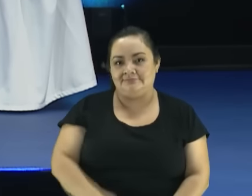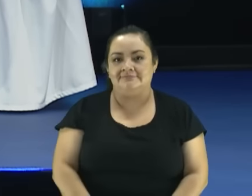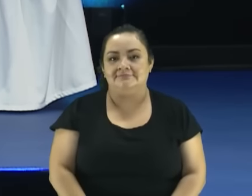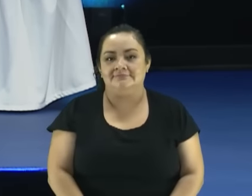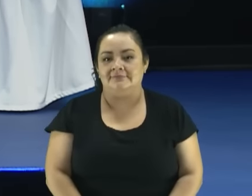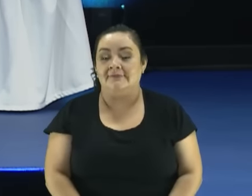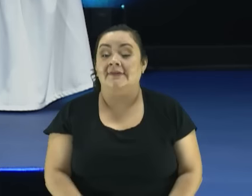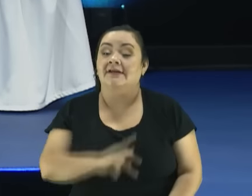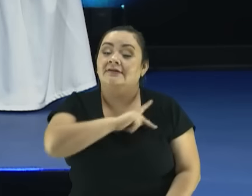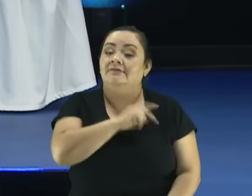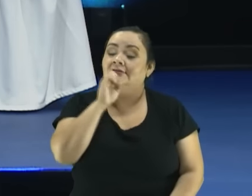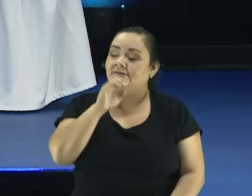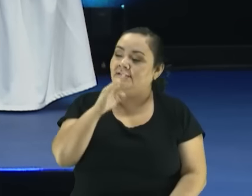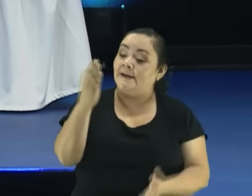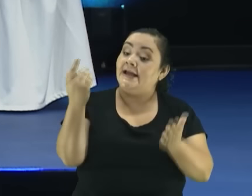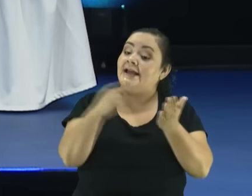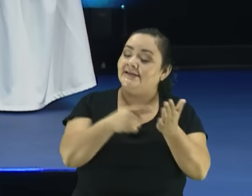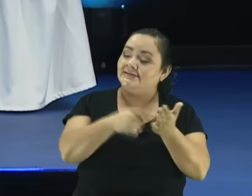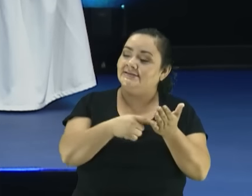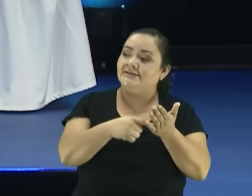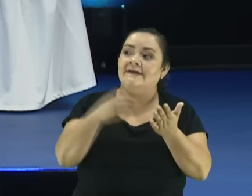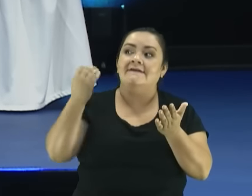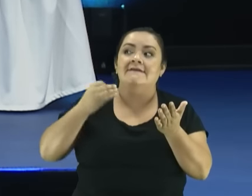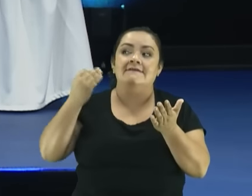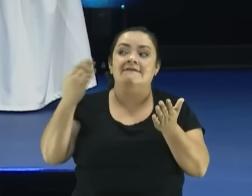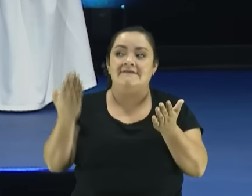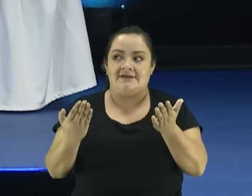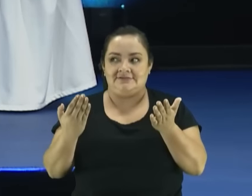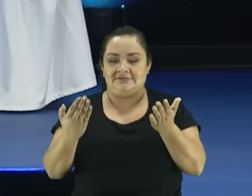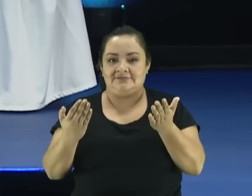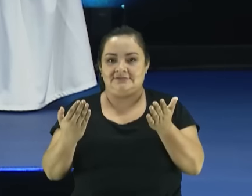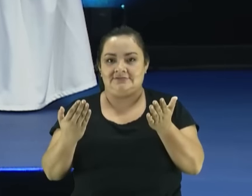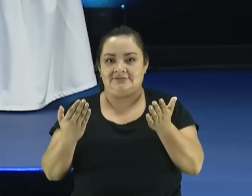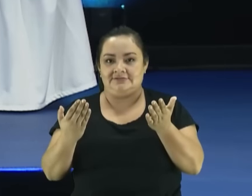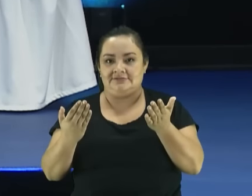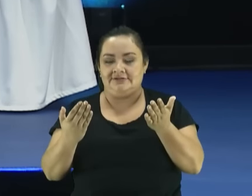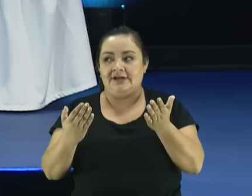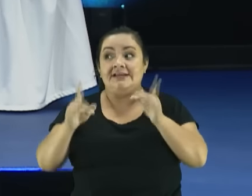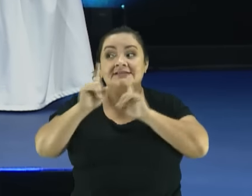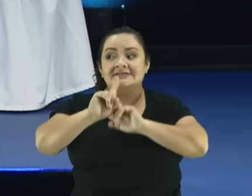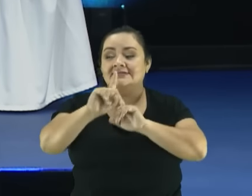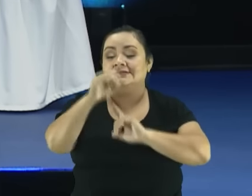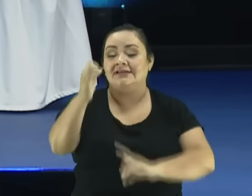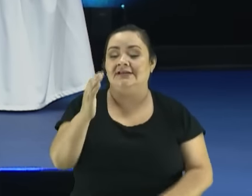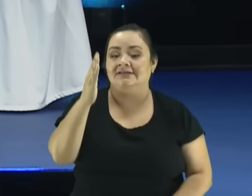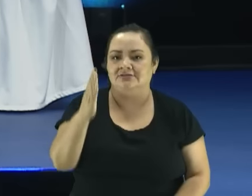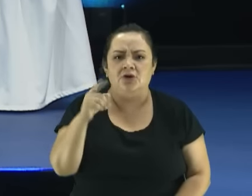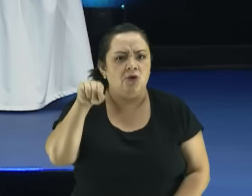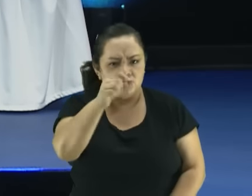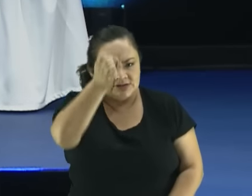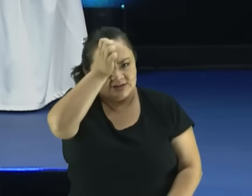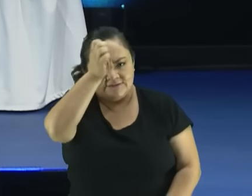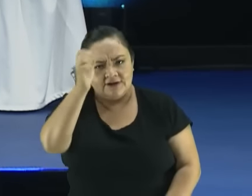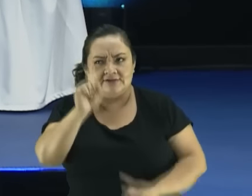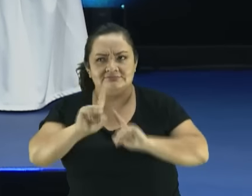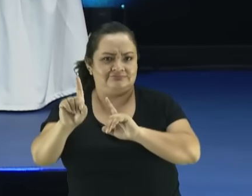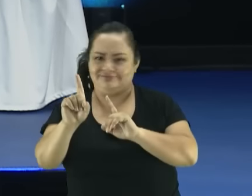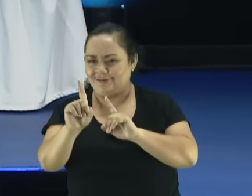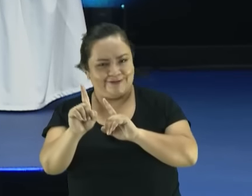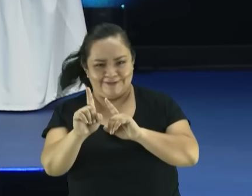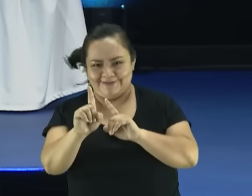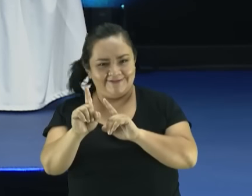Esta es palabra fiel y digna no has equivocado en seguir a Cristo ustedes señores no se han equivocado en servir a Cristo no se